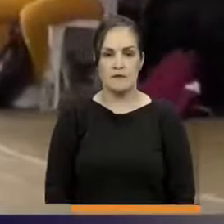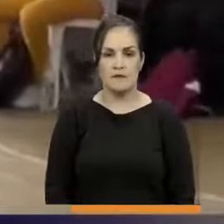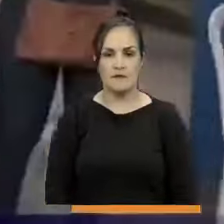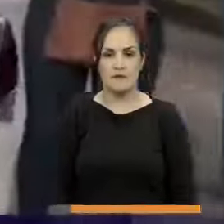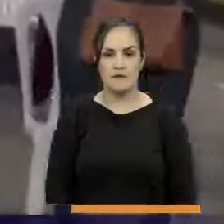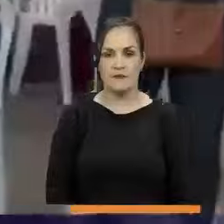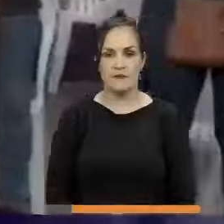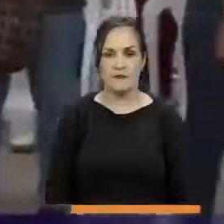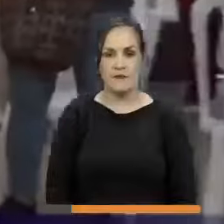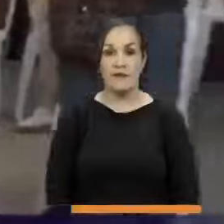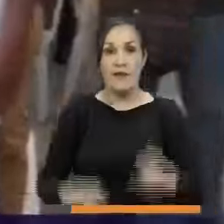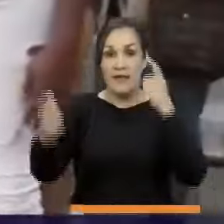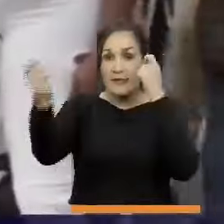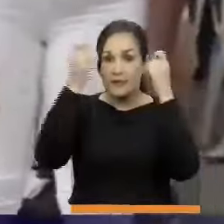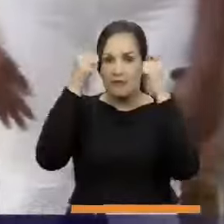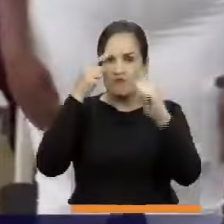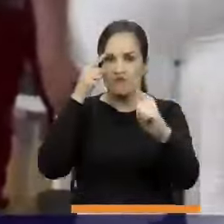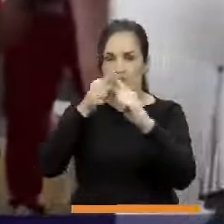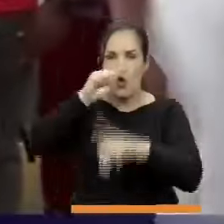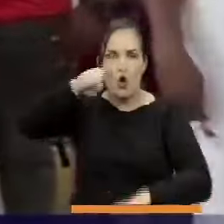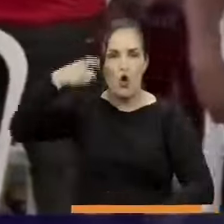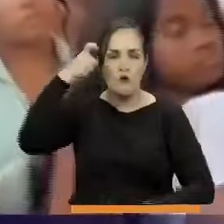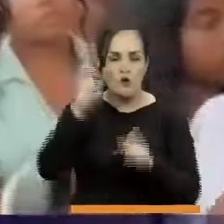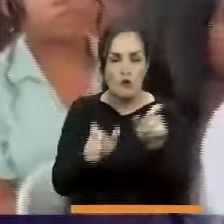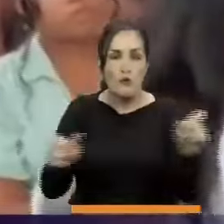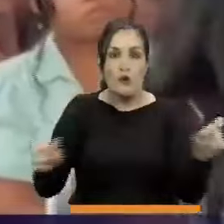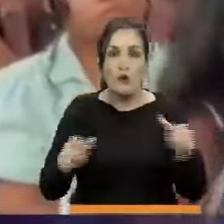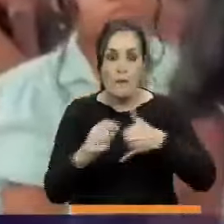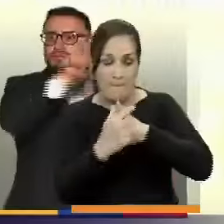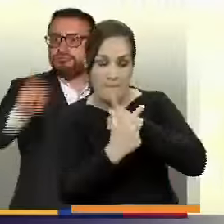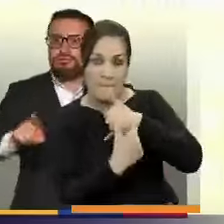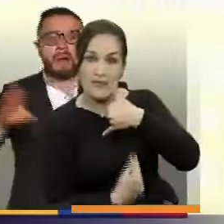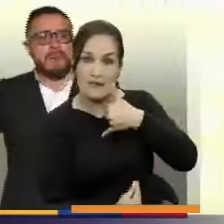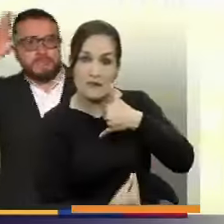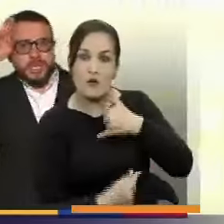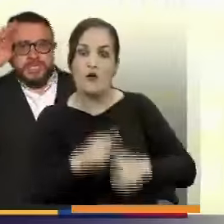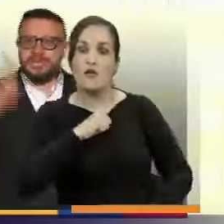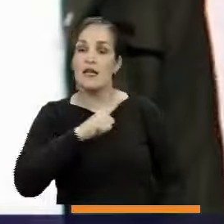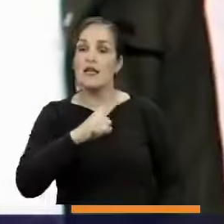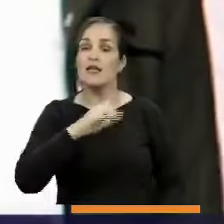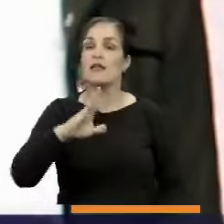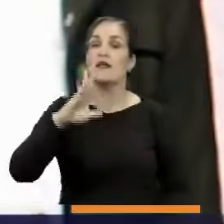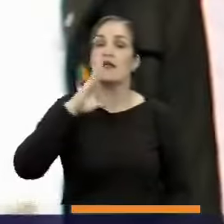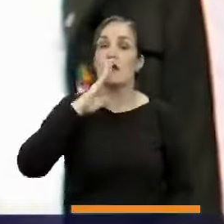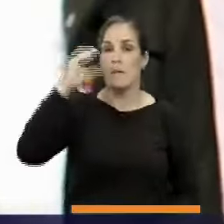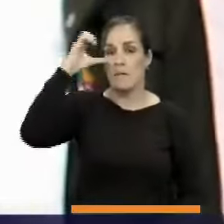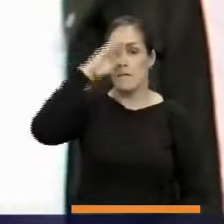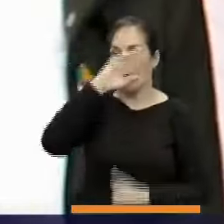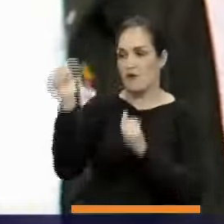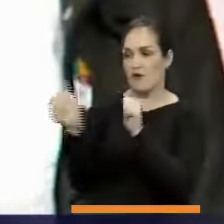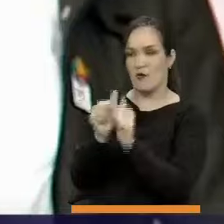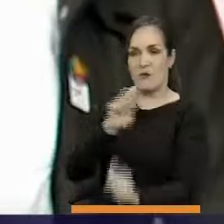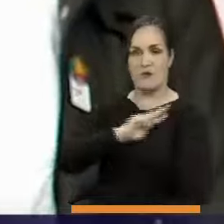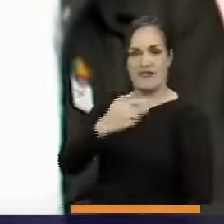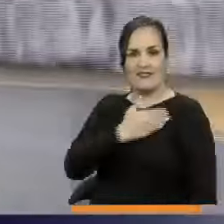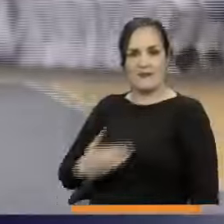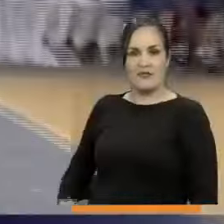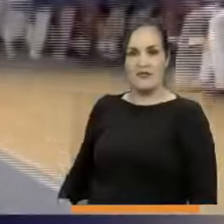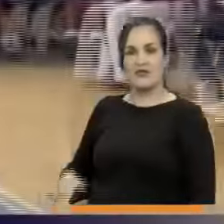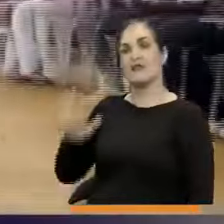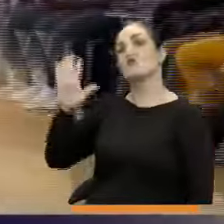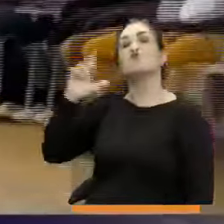En el marco de la estrategia Gobierno con el Pueblo en el litoral pacífico, liderada por el presidente Gustavo Petro y por la vicepresidenta Francia